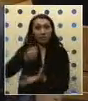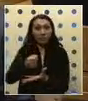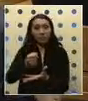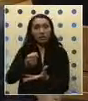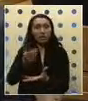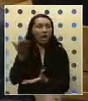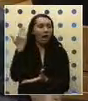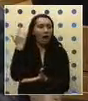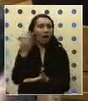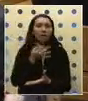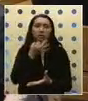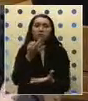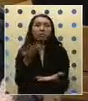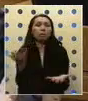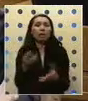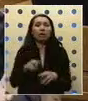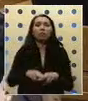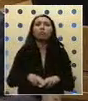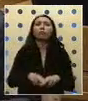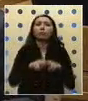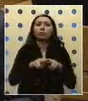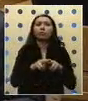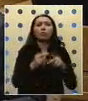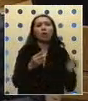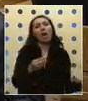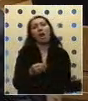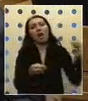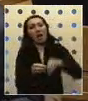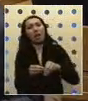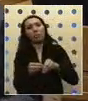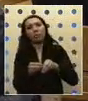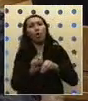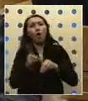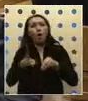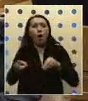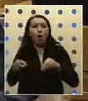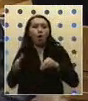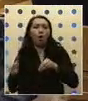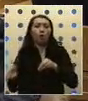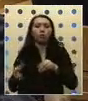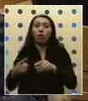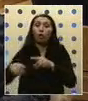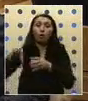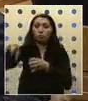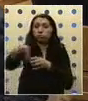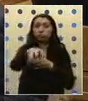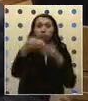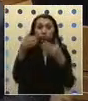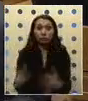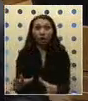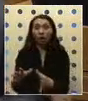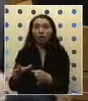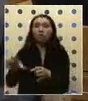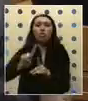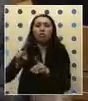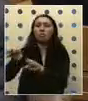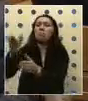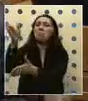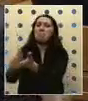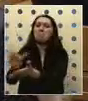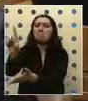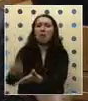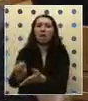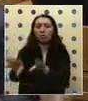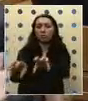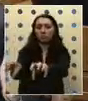antes, pero era con recursos adicionales, no con recorte a todas las partidas y programas, sino que era recursos